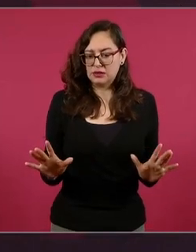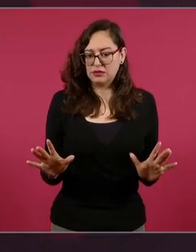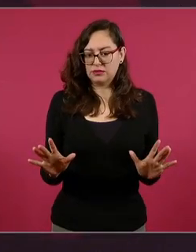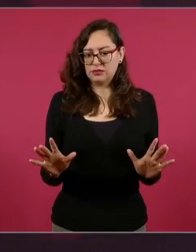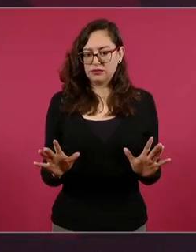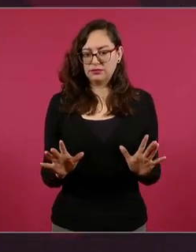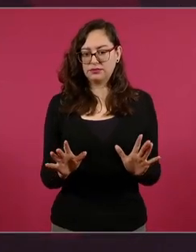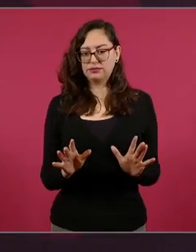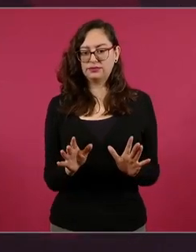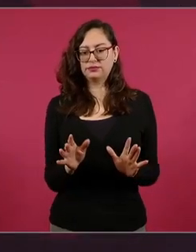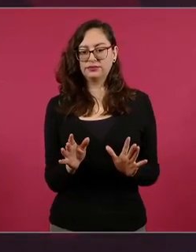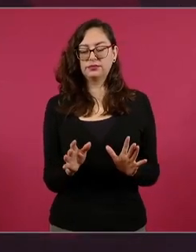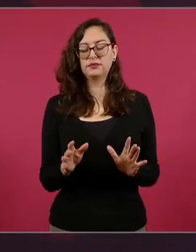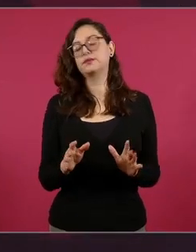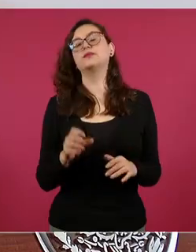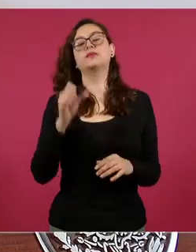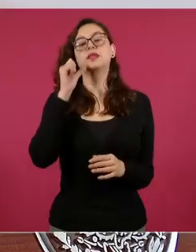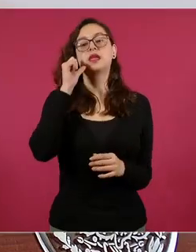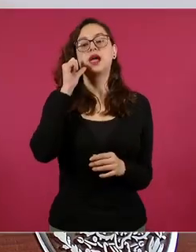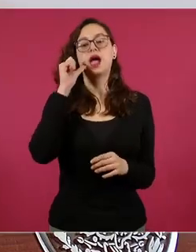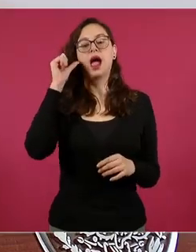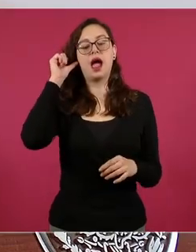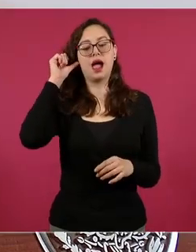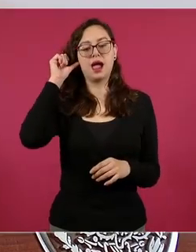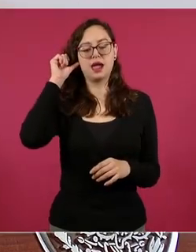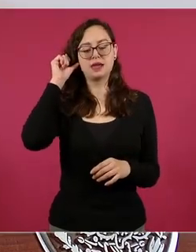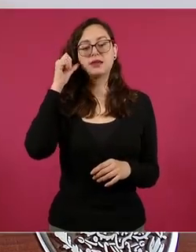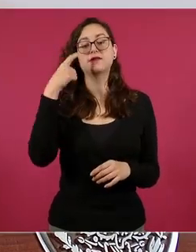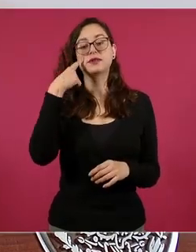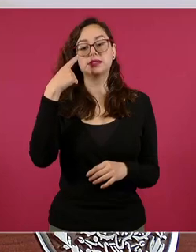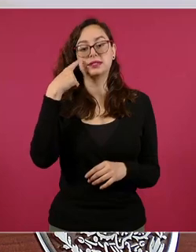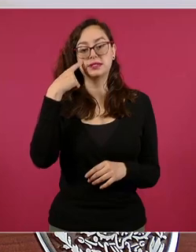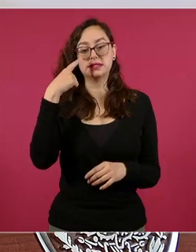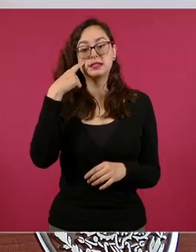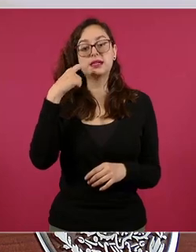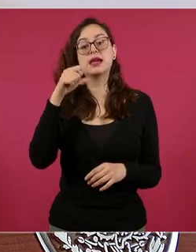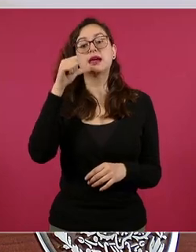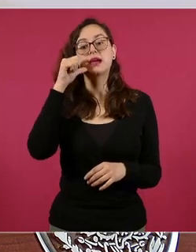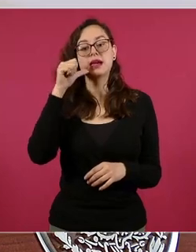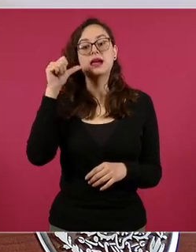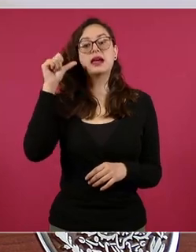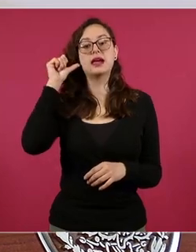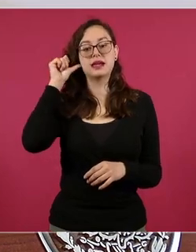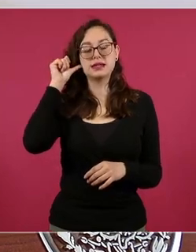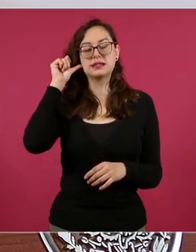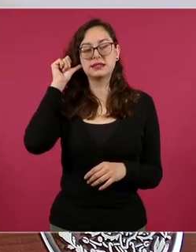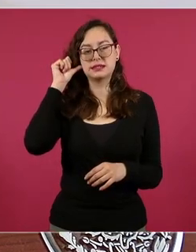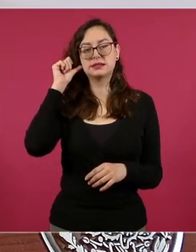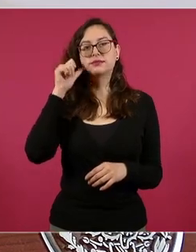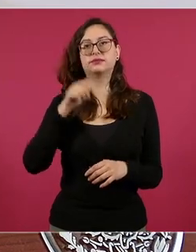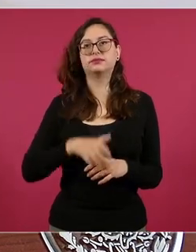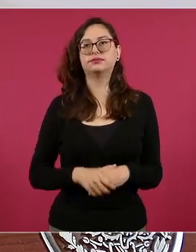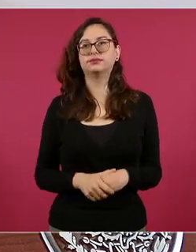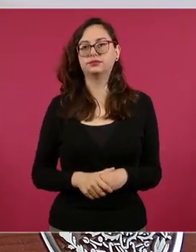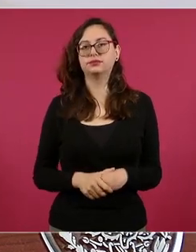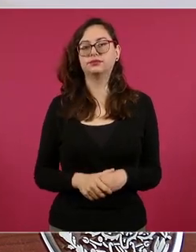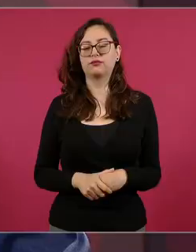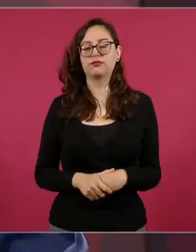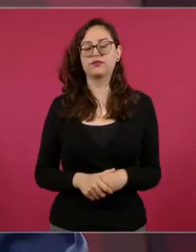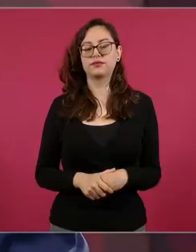fue de los días, es el tercer día en todo el gobierno